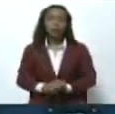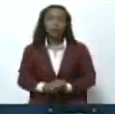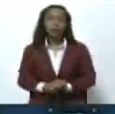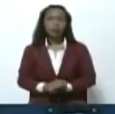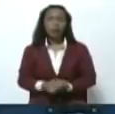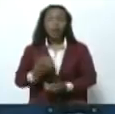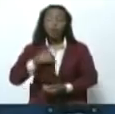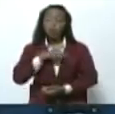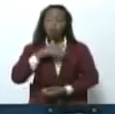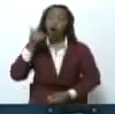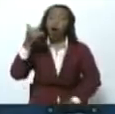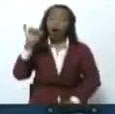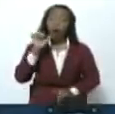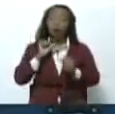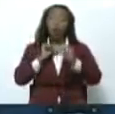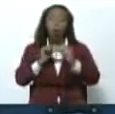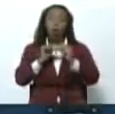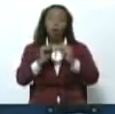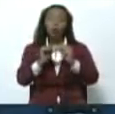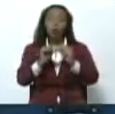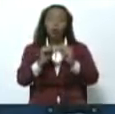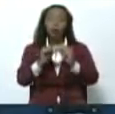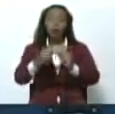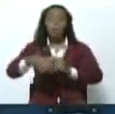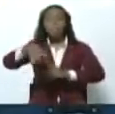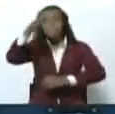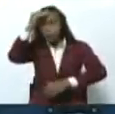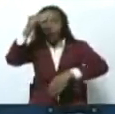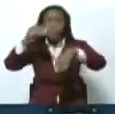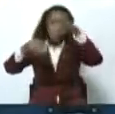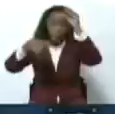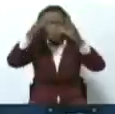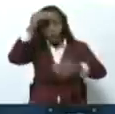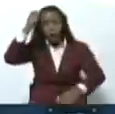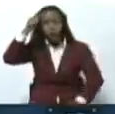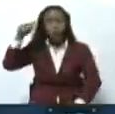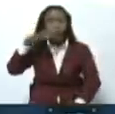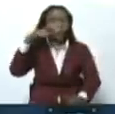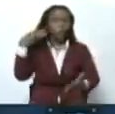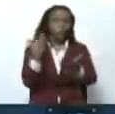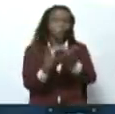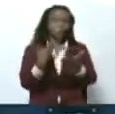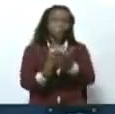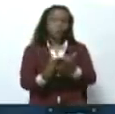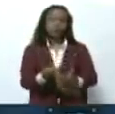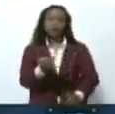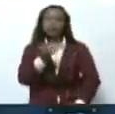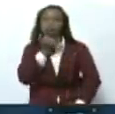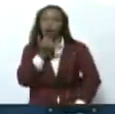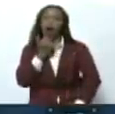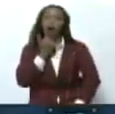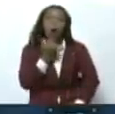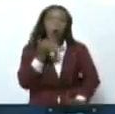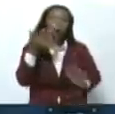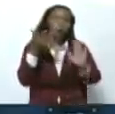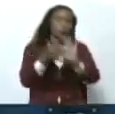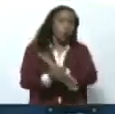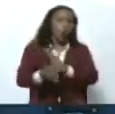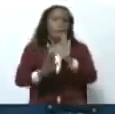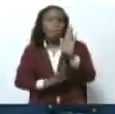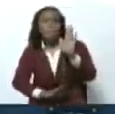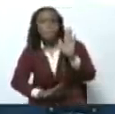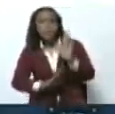Y tenemos que continuar aprendiendo del pueblo, rectificando errores, superando